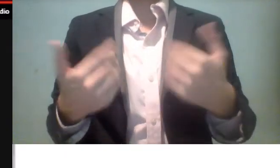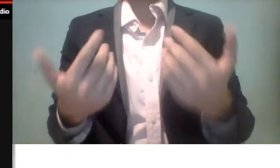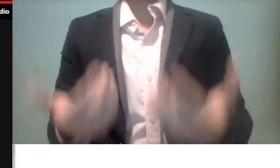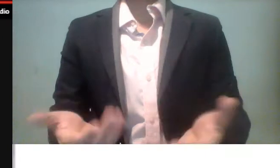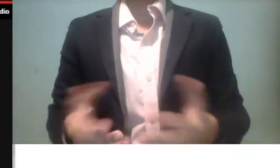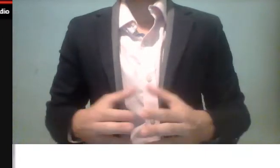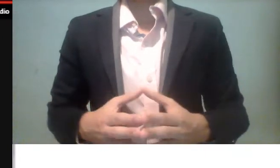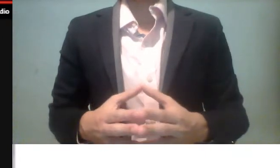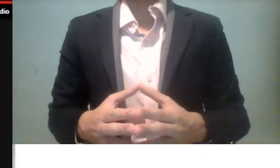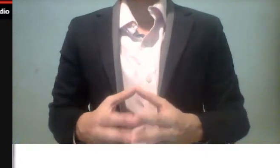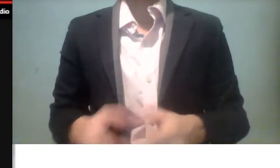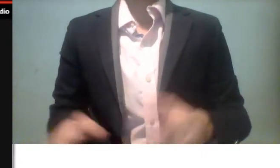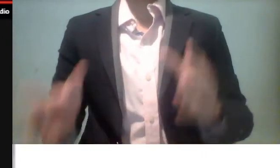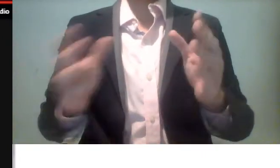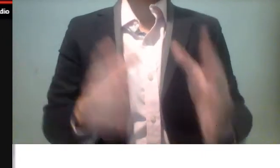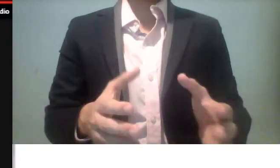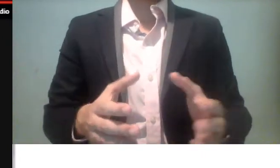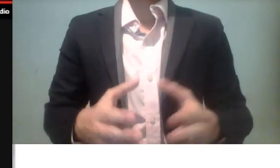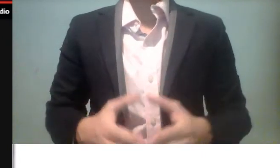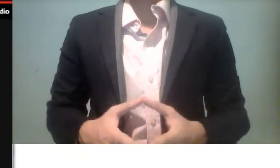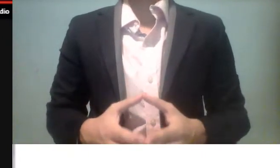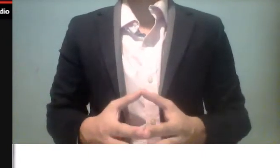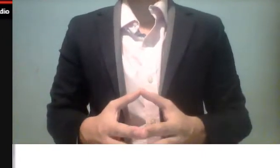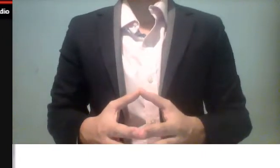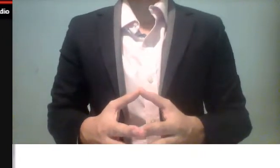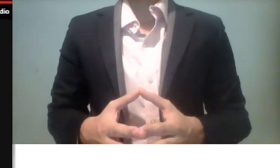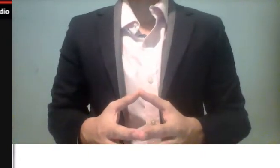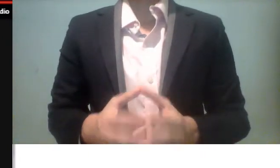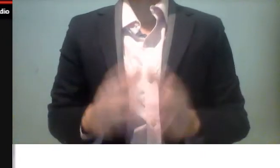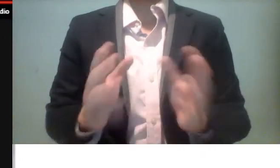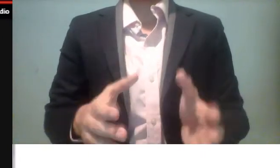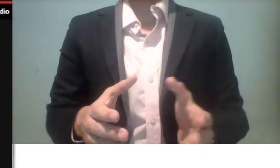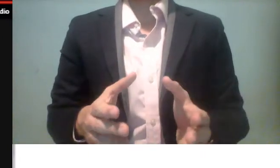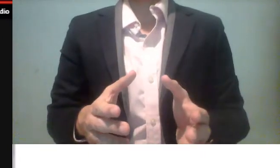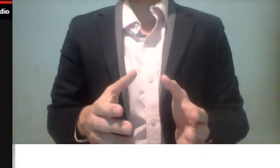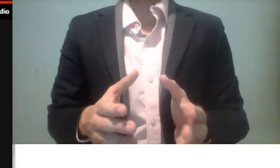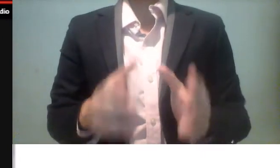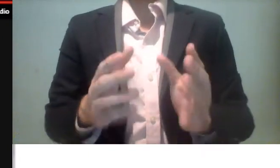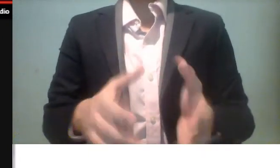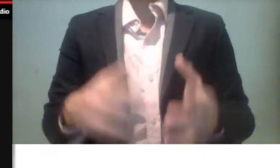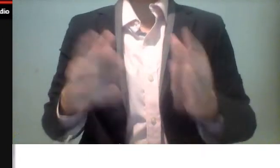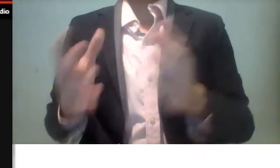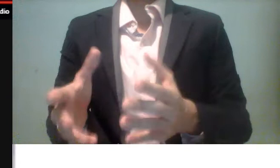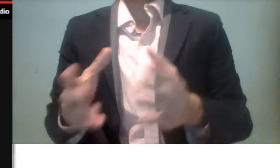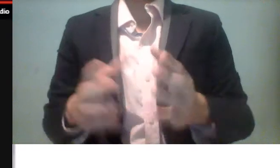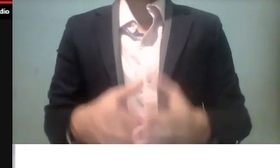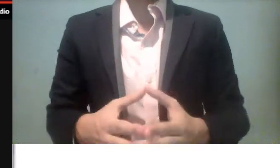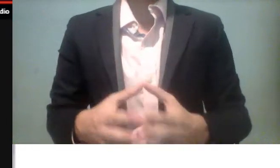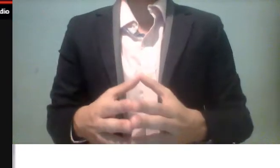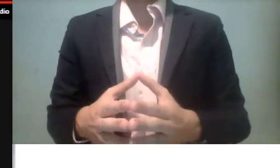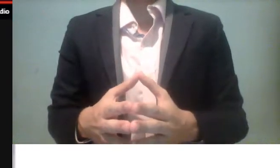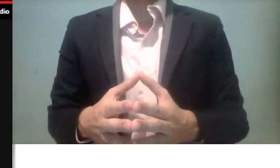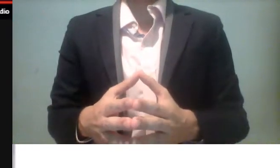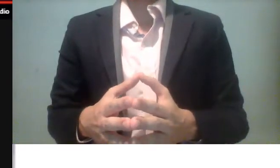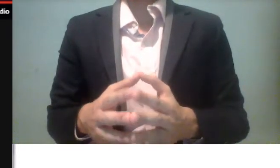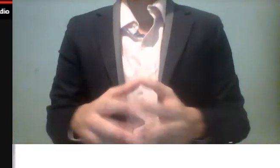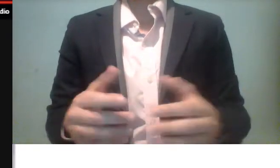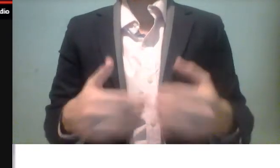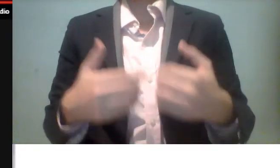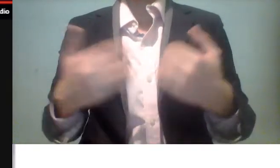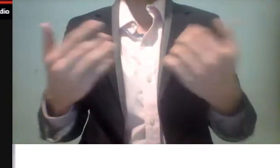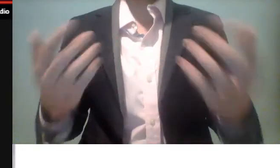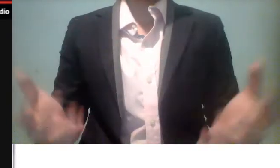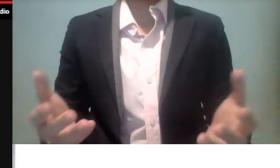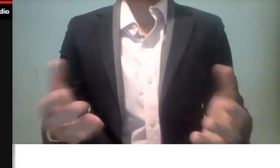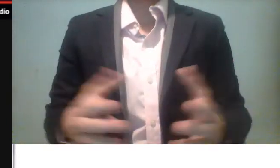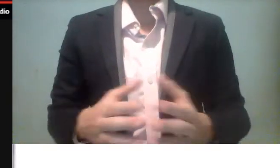que bueno, no concordaban con su salario. Y ahora tenemos a personas muy cercanas a Miguel Ángel Mancera, que también tienen un patrimonio de 30 millones de pesos,